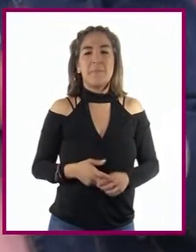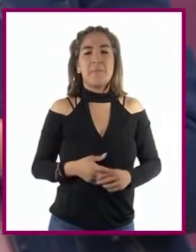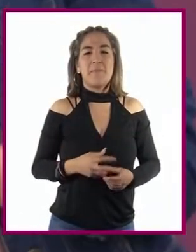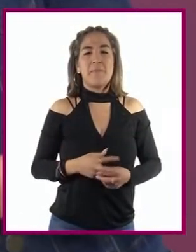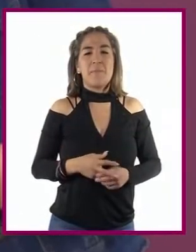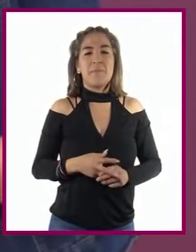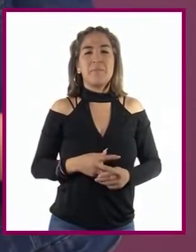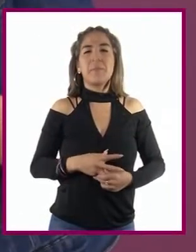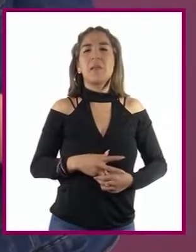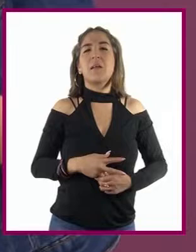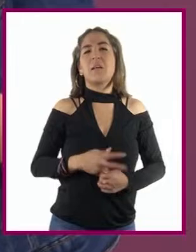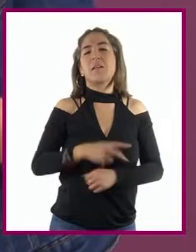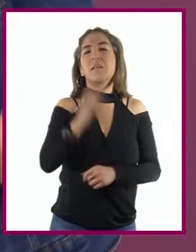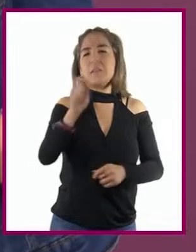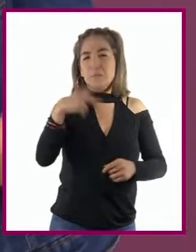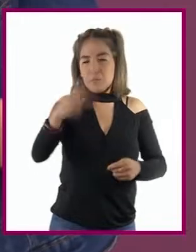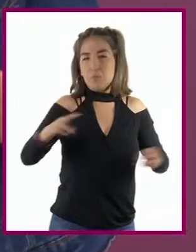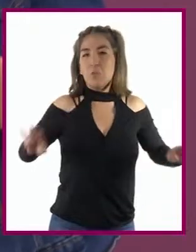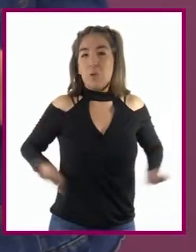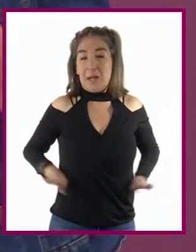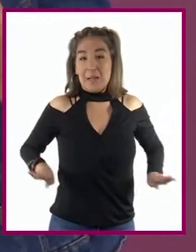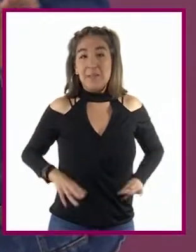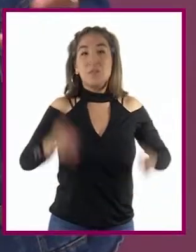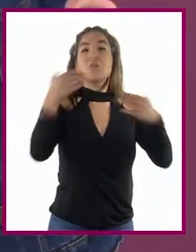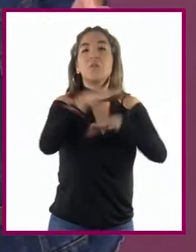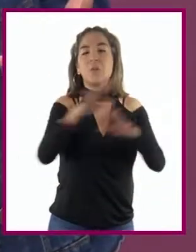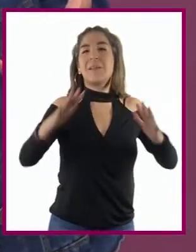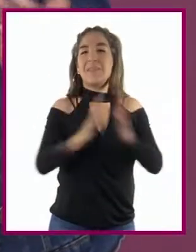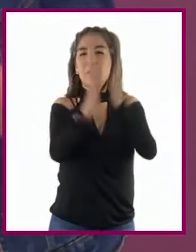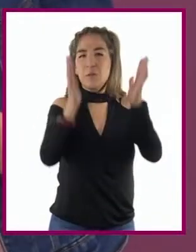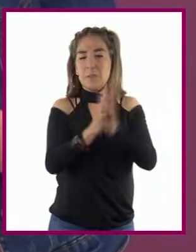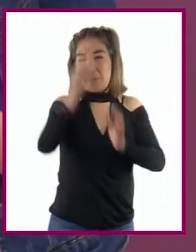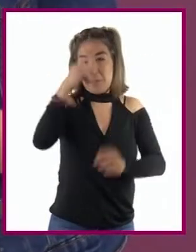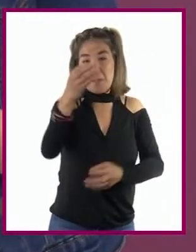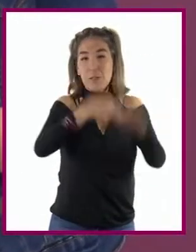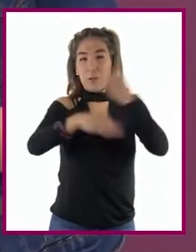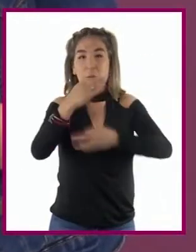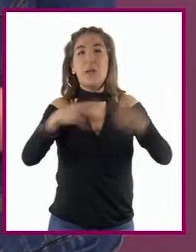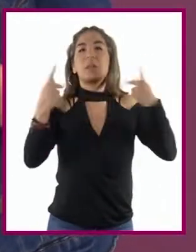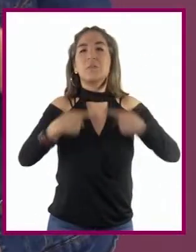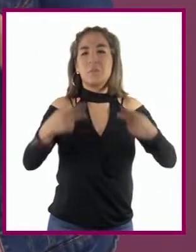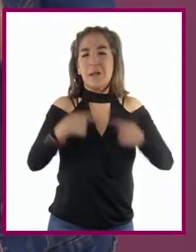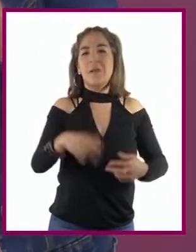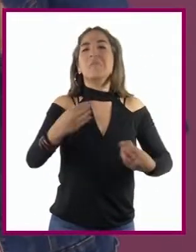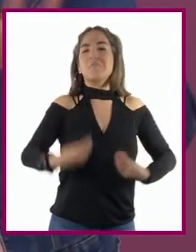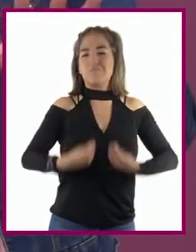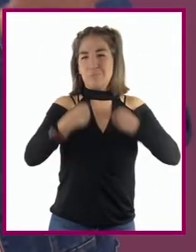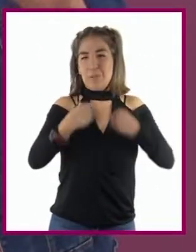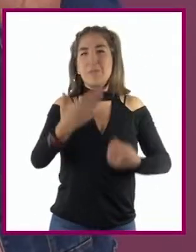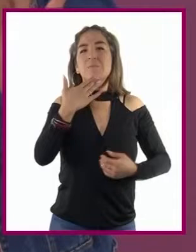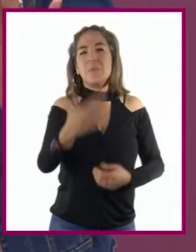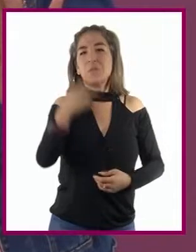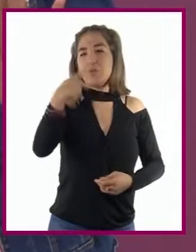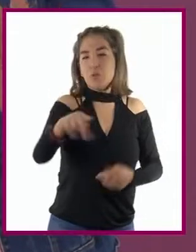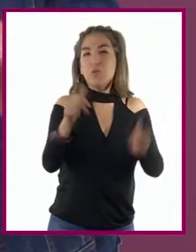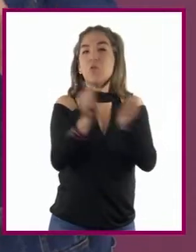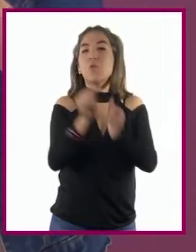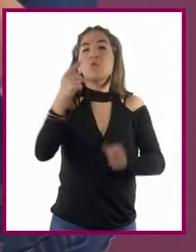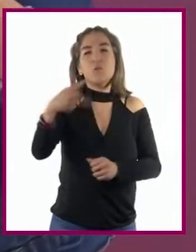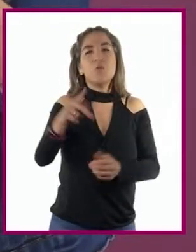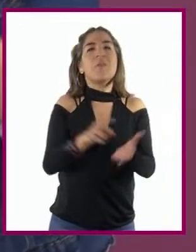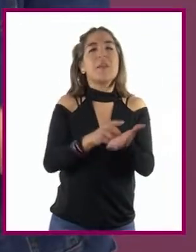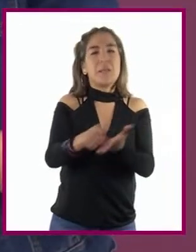Se trata de características de la democracia que permitirán que las y los ciudadanos puedan vivir en pleno ejercicio de sus